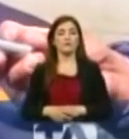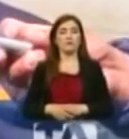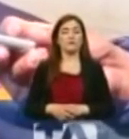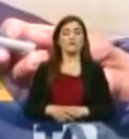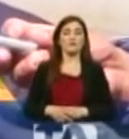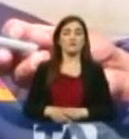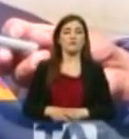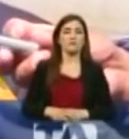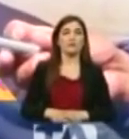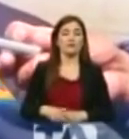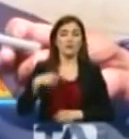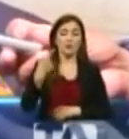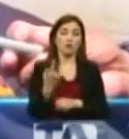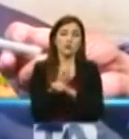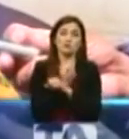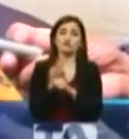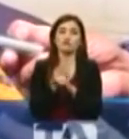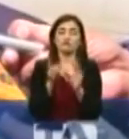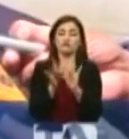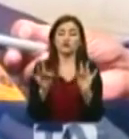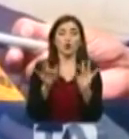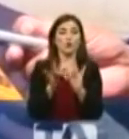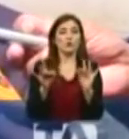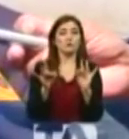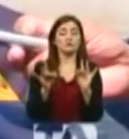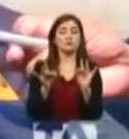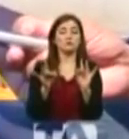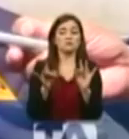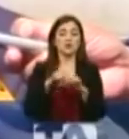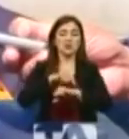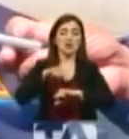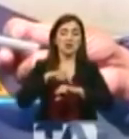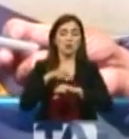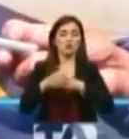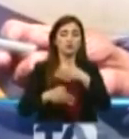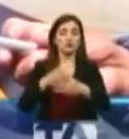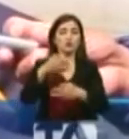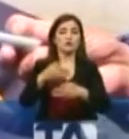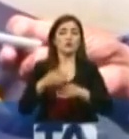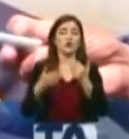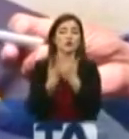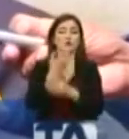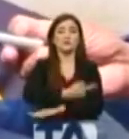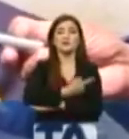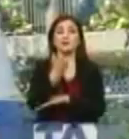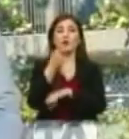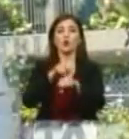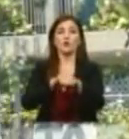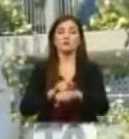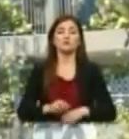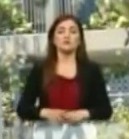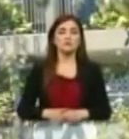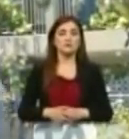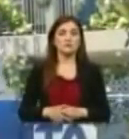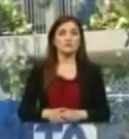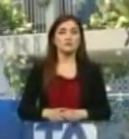analizando en las próximas horas presentar un escrito para que se determine dentro del tiempo de la instrucción fiscal, se señale nuevo día y nueva hora, ¿no?